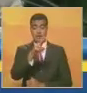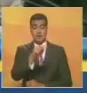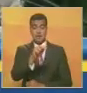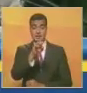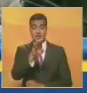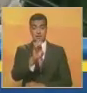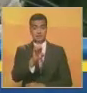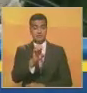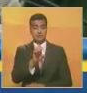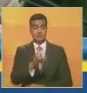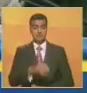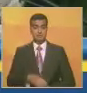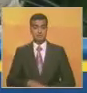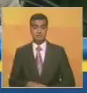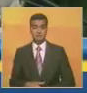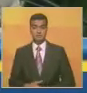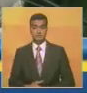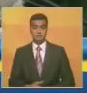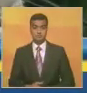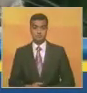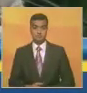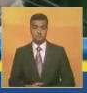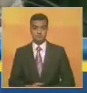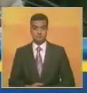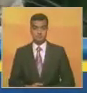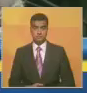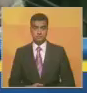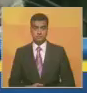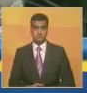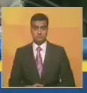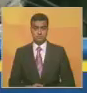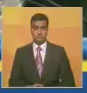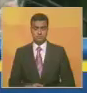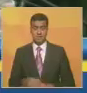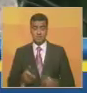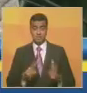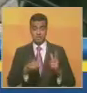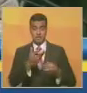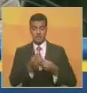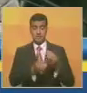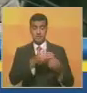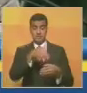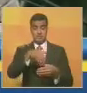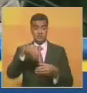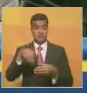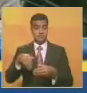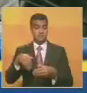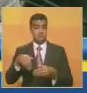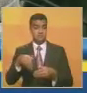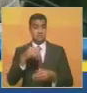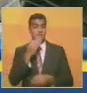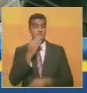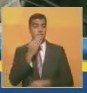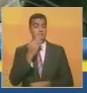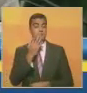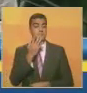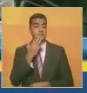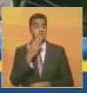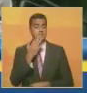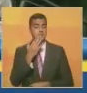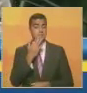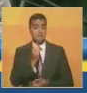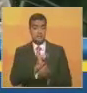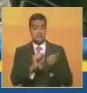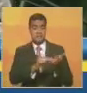Electoral le autorizara hacer esas elecciones, por ejemplo, sin